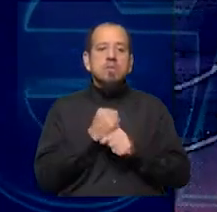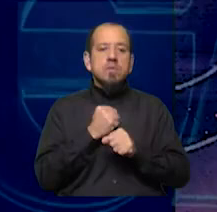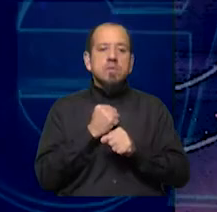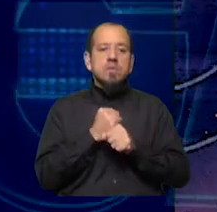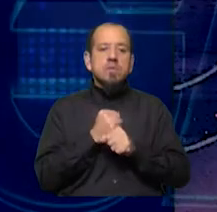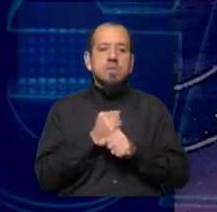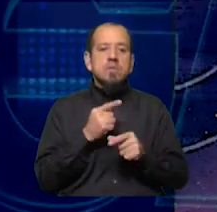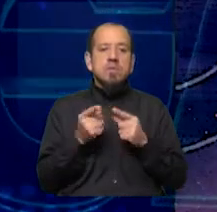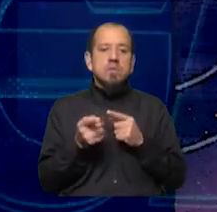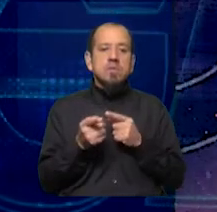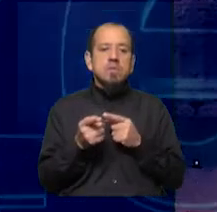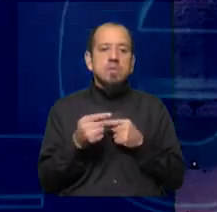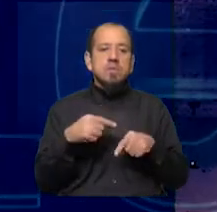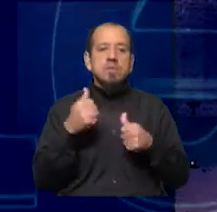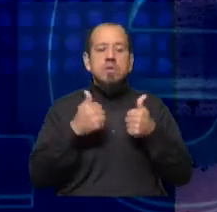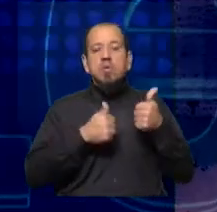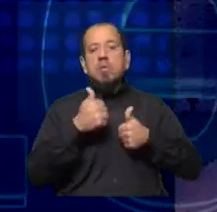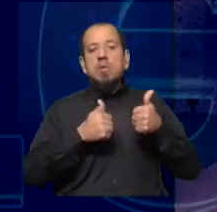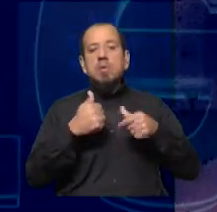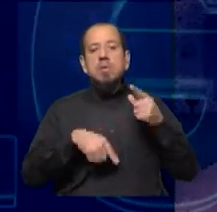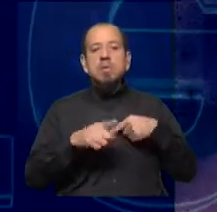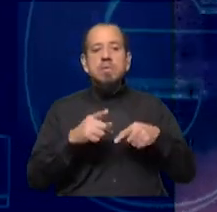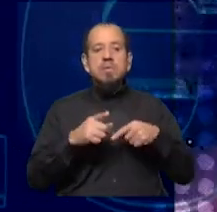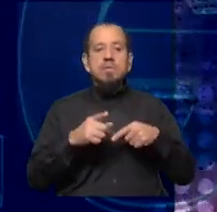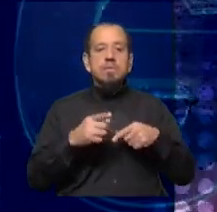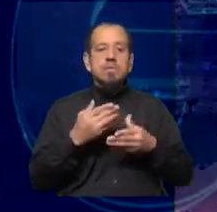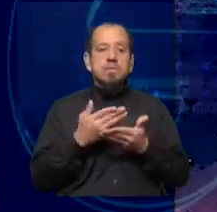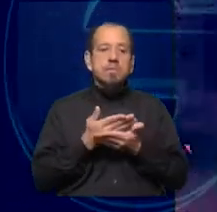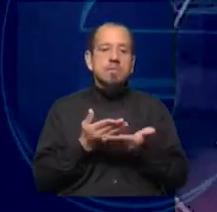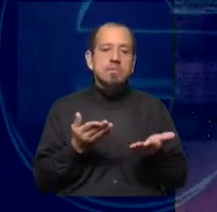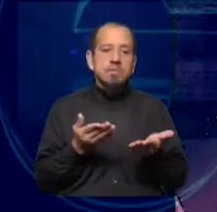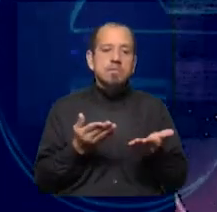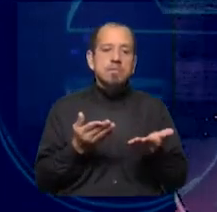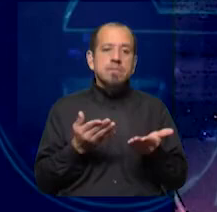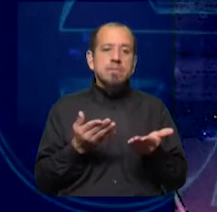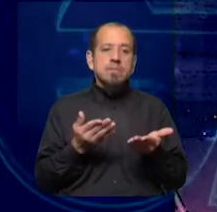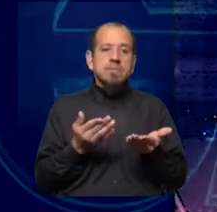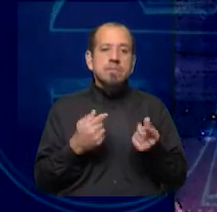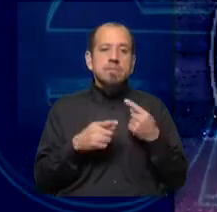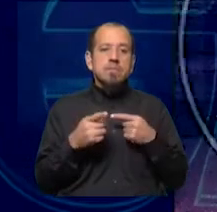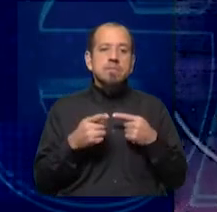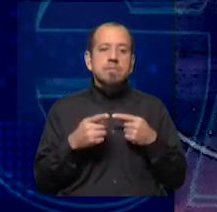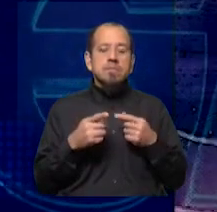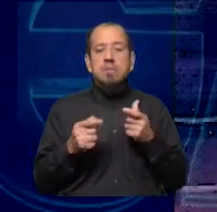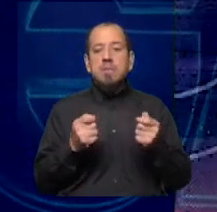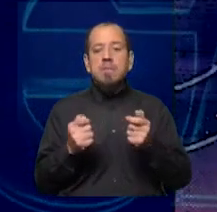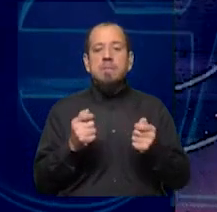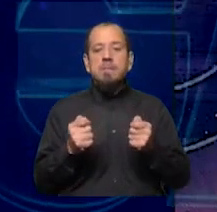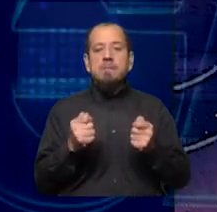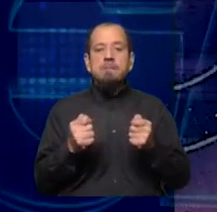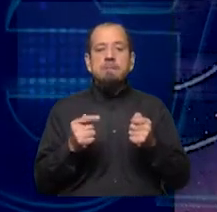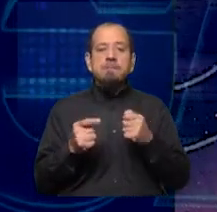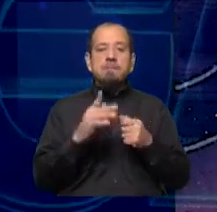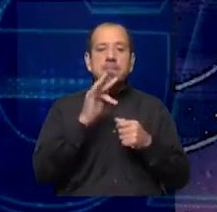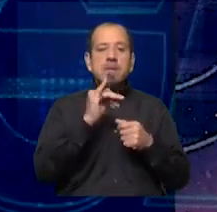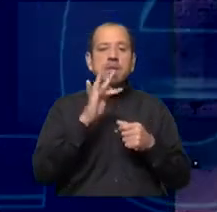entrenan este y compiten en eventos de videojuegos específicos no del